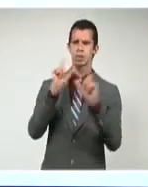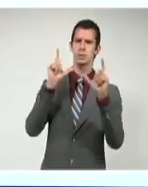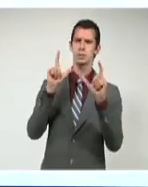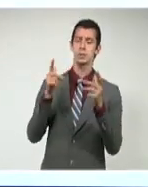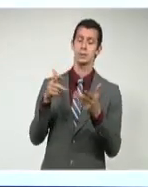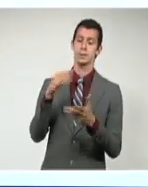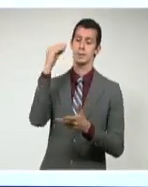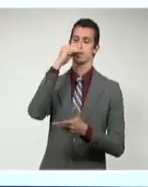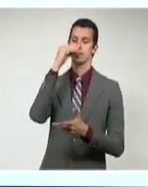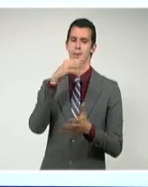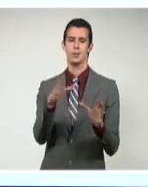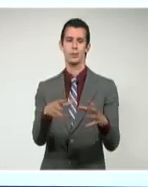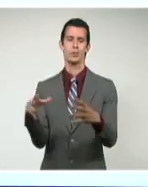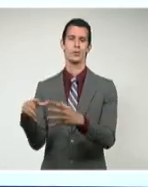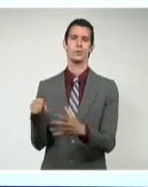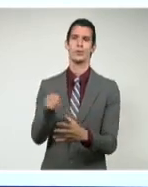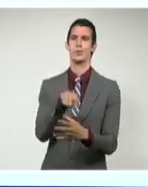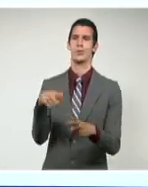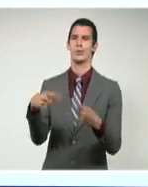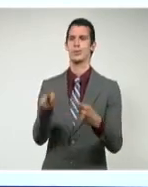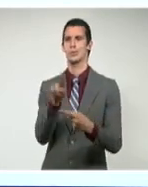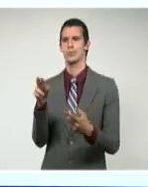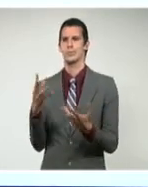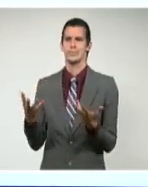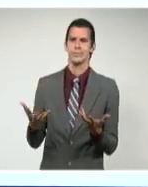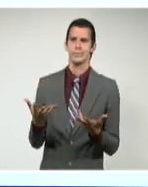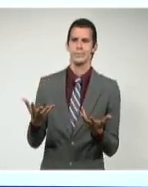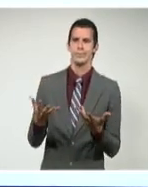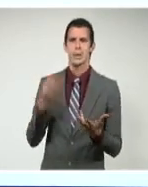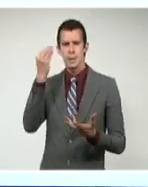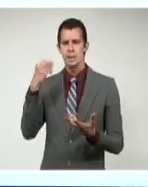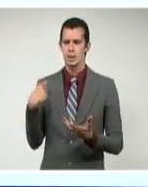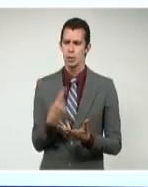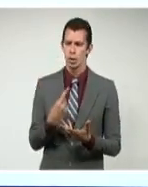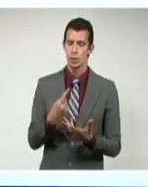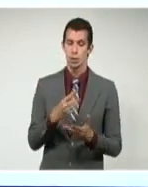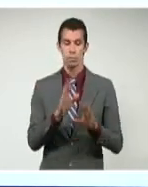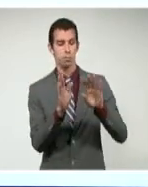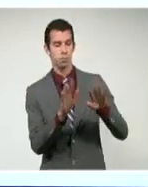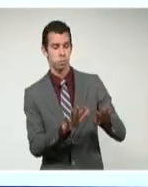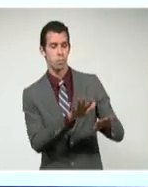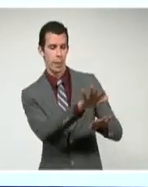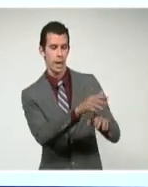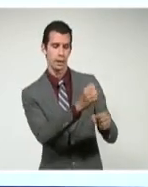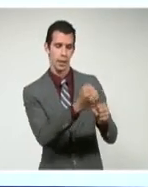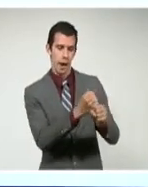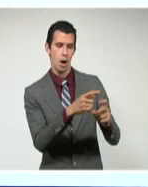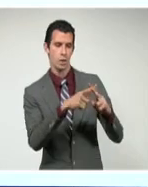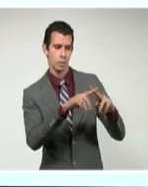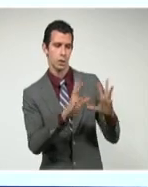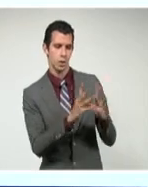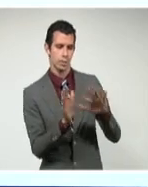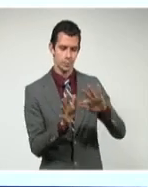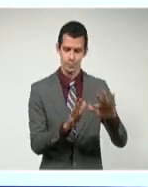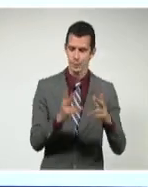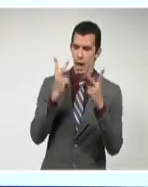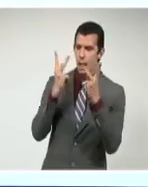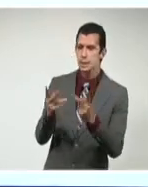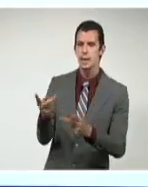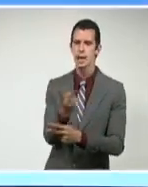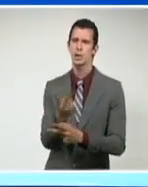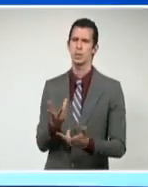de hambre, de alterar el orden, llevar a las autoridades a una respuesta contundente. No es que a ellos les guste la cárcel, ellos no